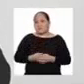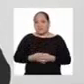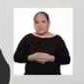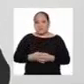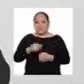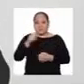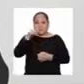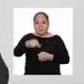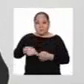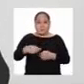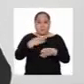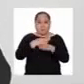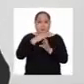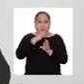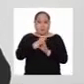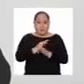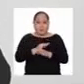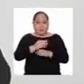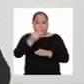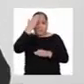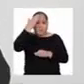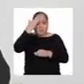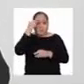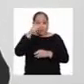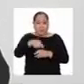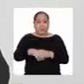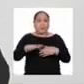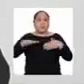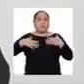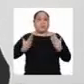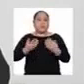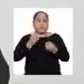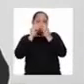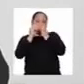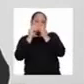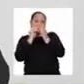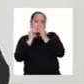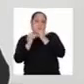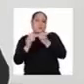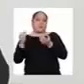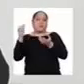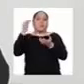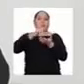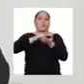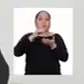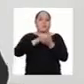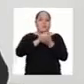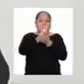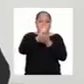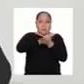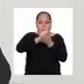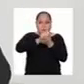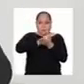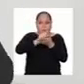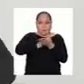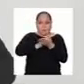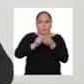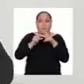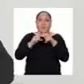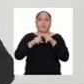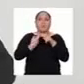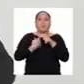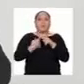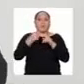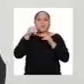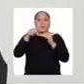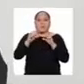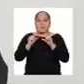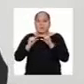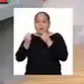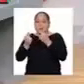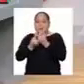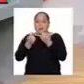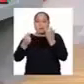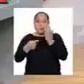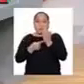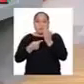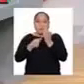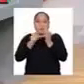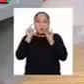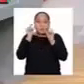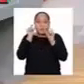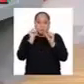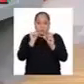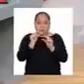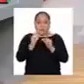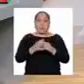esta herramienta es tener la capacidad de poder describir toda una población a partir de un grupo pequeño.